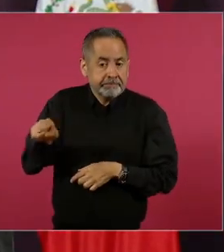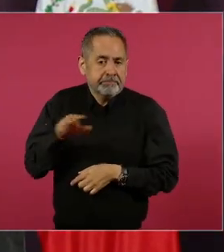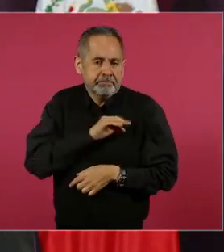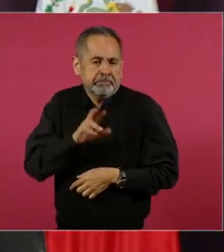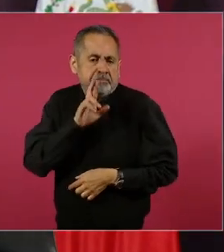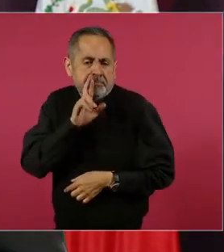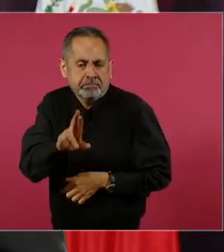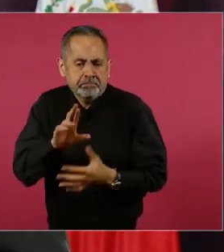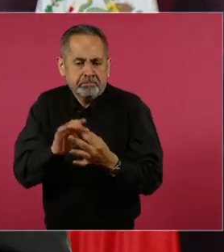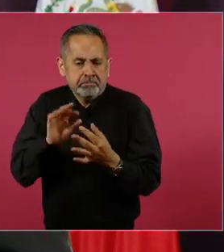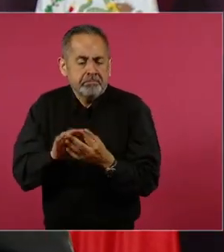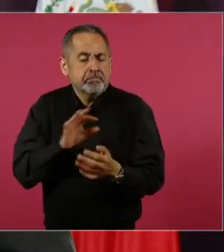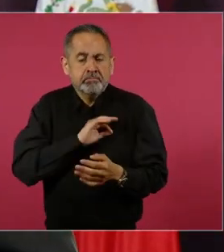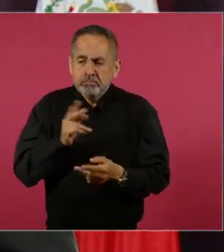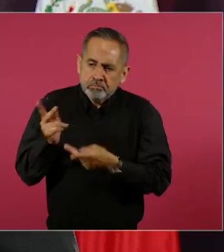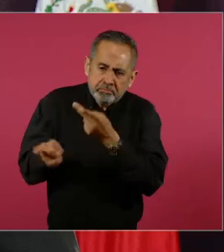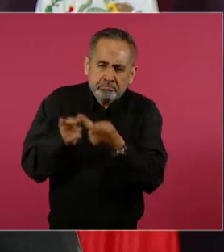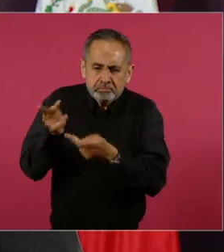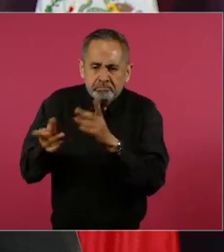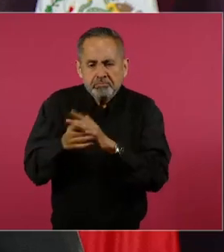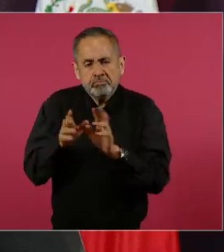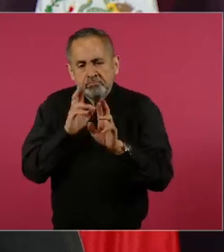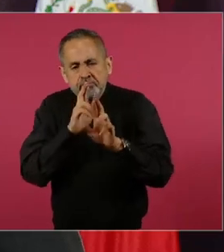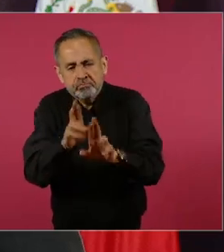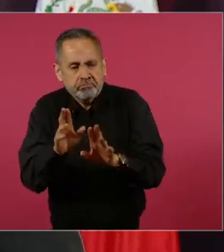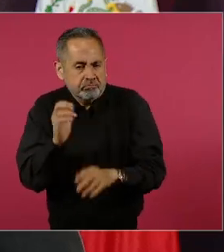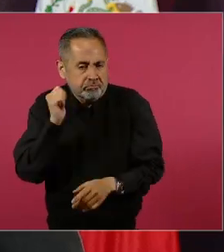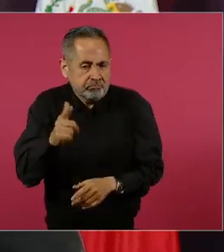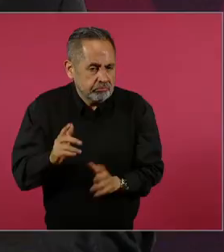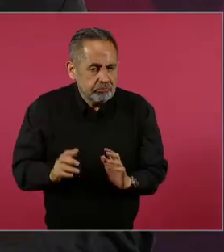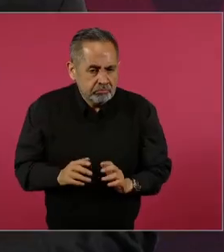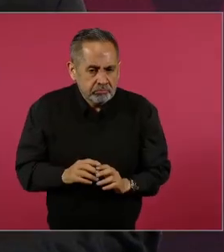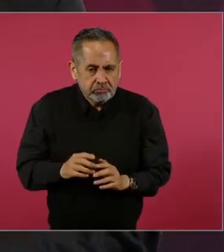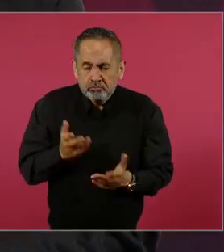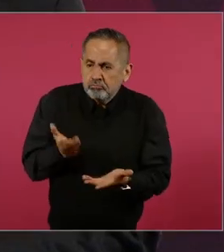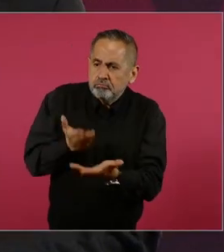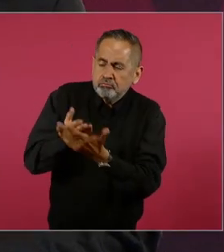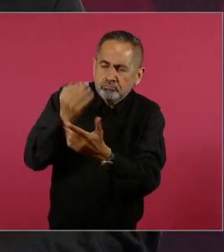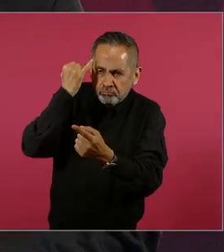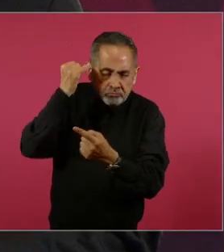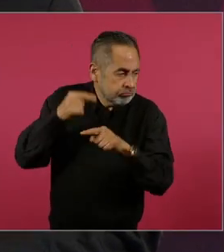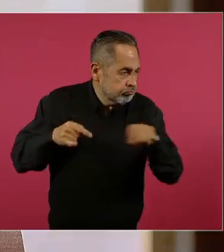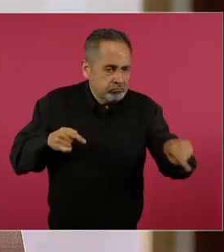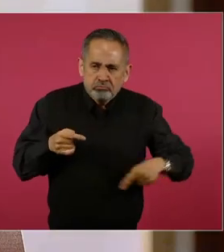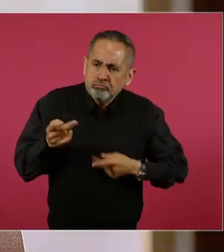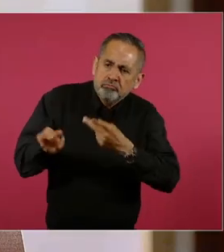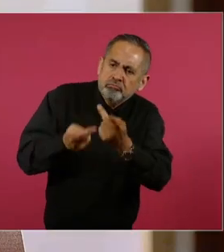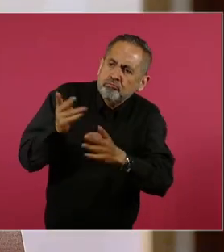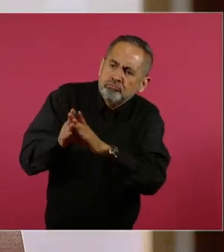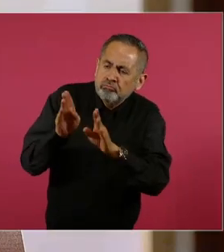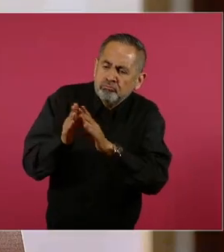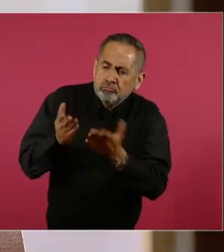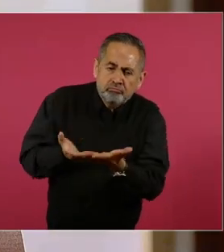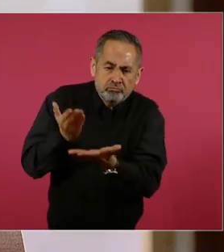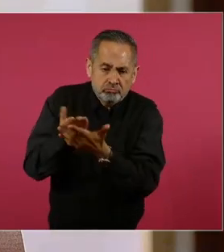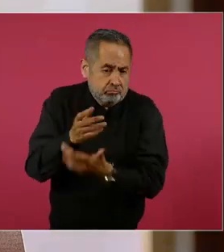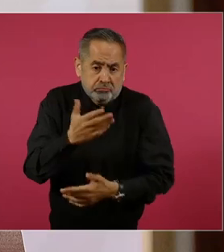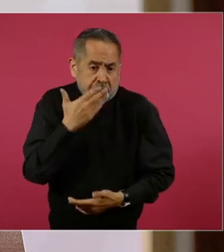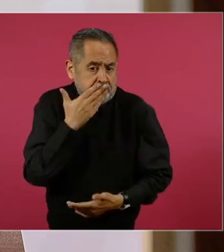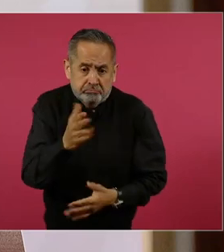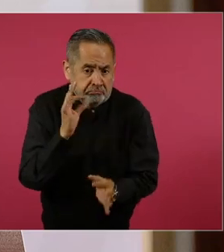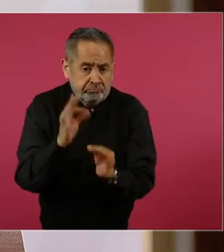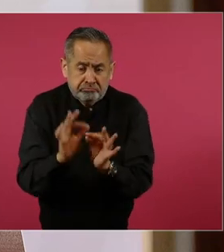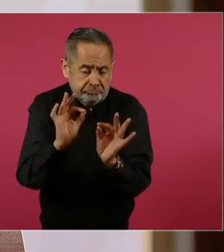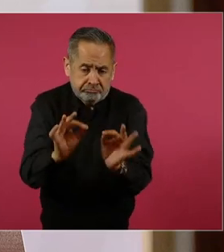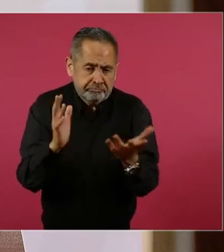pero va a haber un momento de preguntas y de planteamientos de ustedes, que eso es muy bueno.